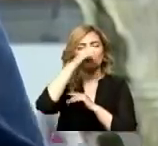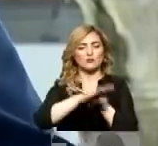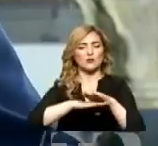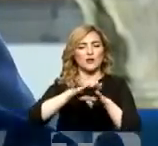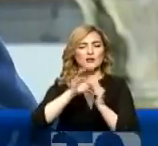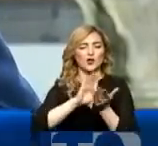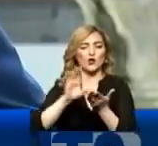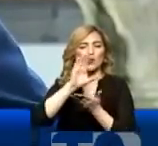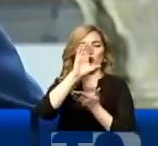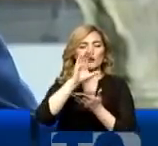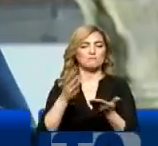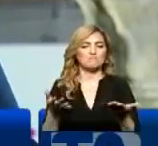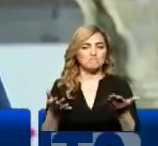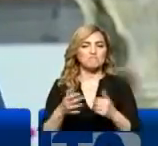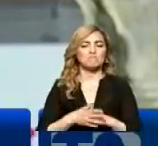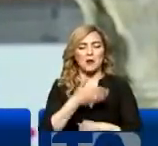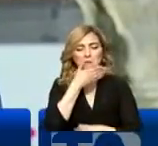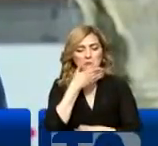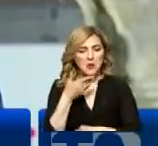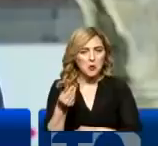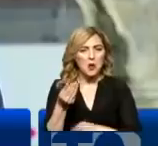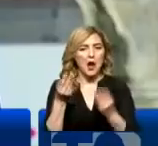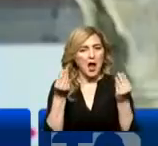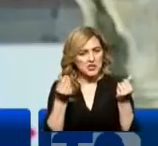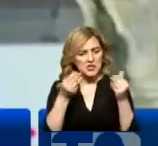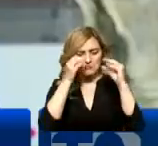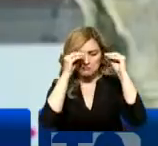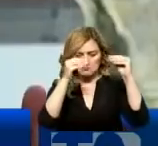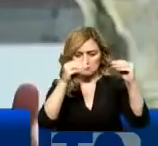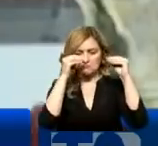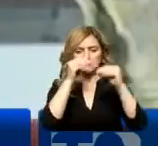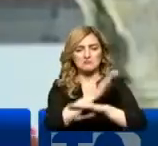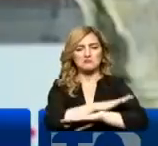básica y media, porque evidentemente mejorando la calidad